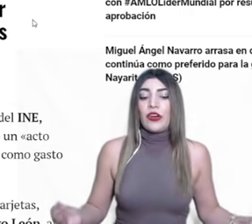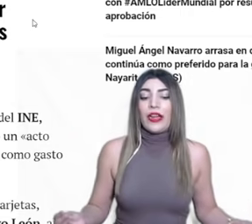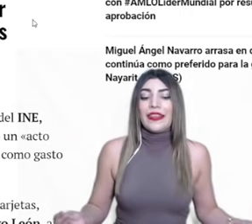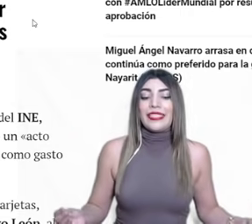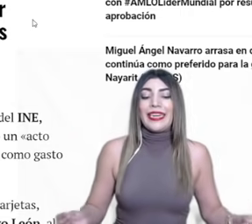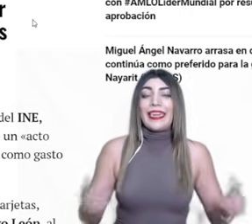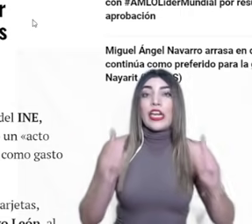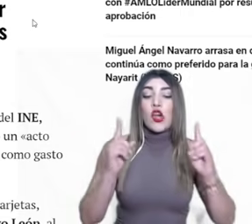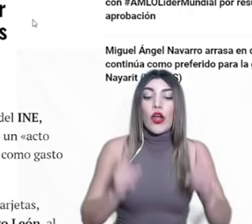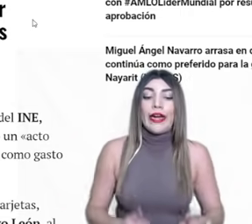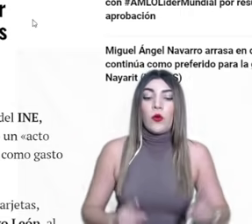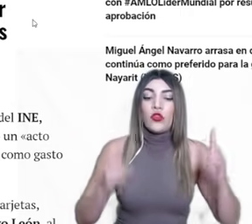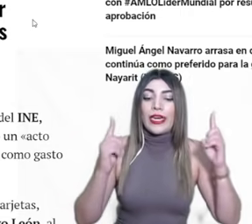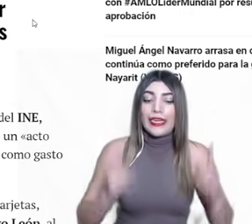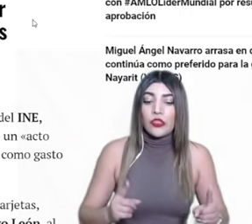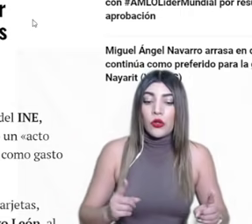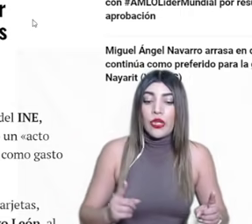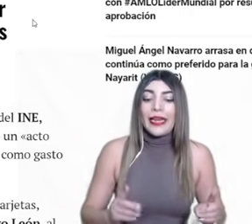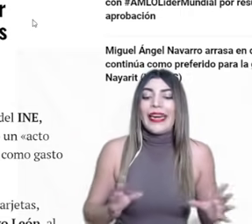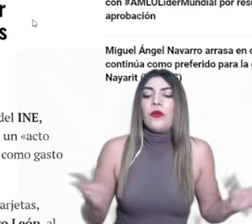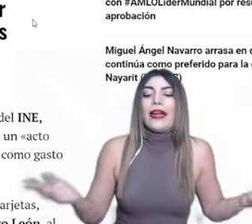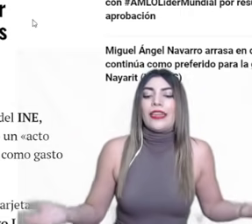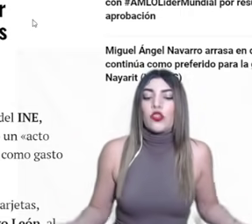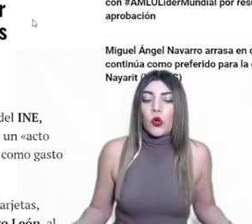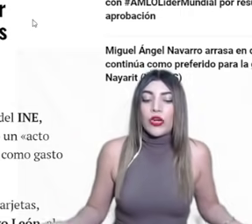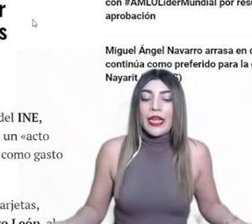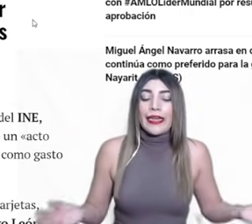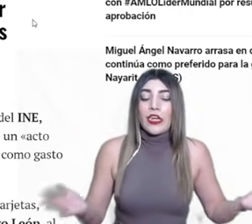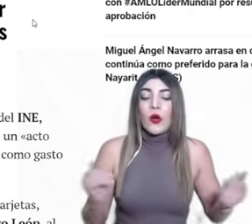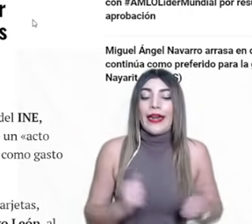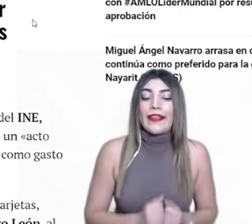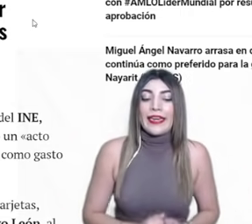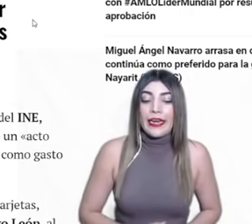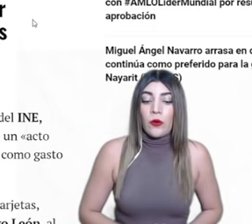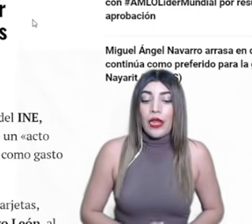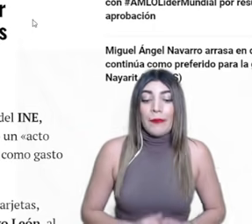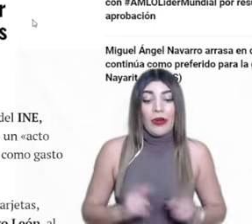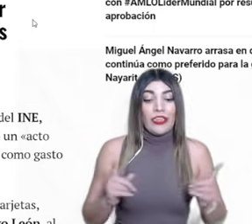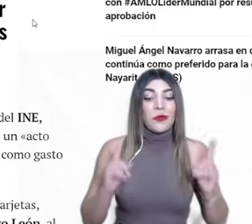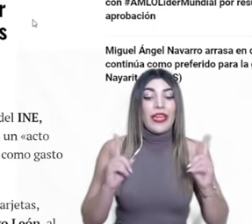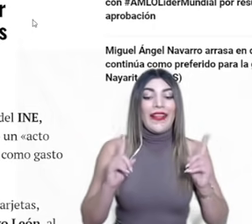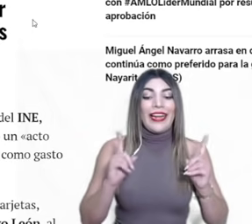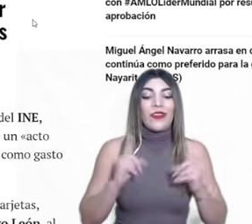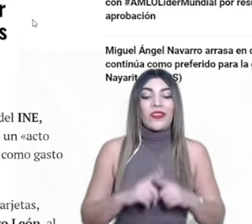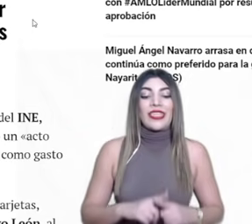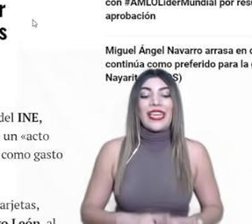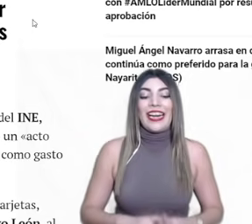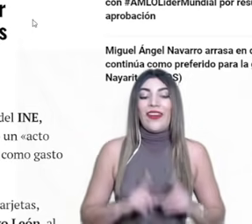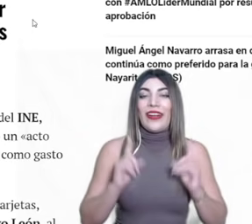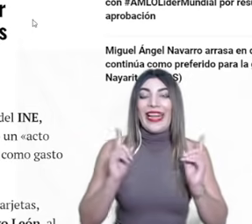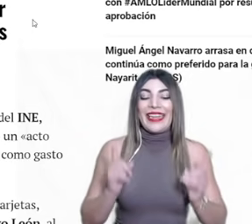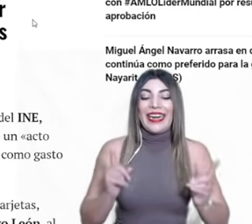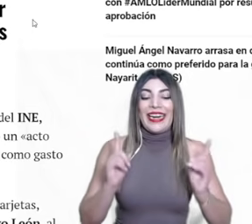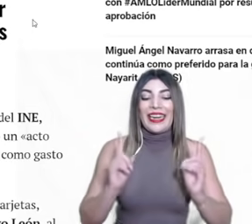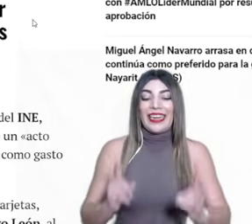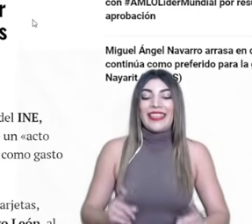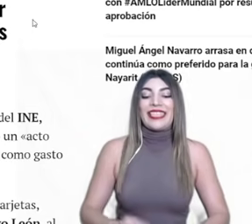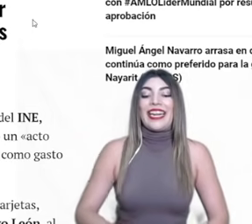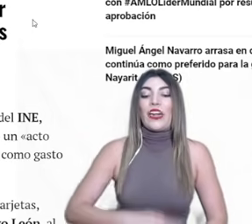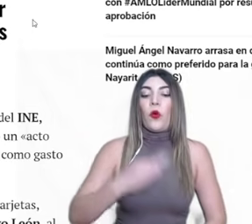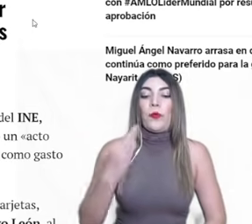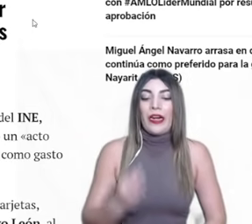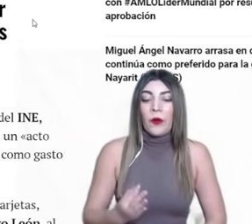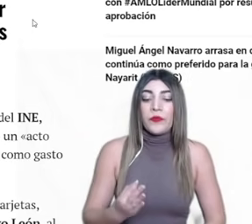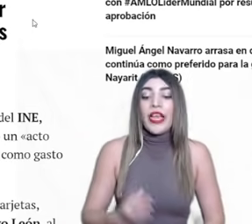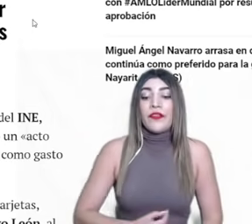INE salieron a decir que no era un delito, que era un cartón, que no era dinero. Pero les voy a dar a conocer lo que ayer en las redes